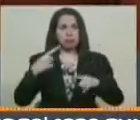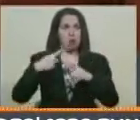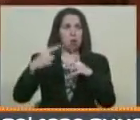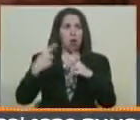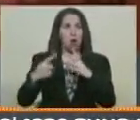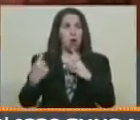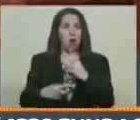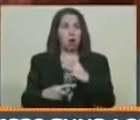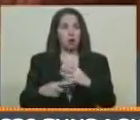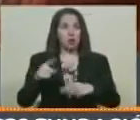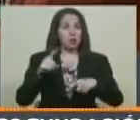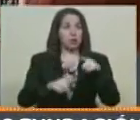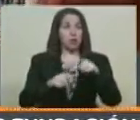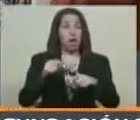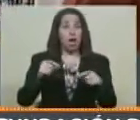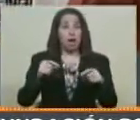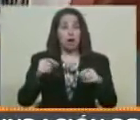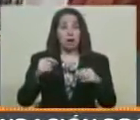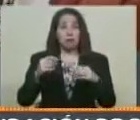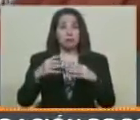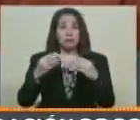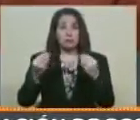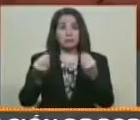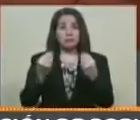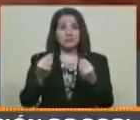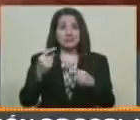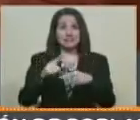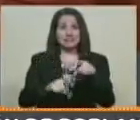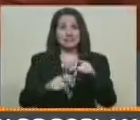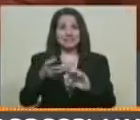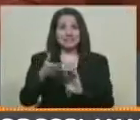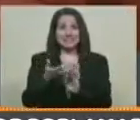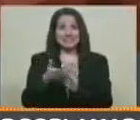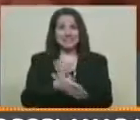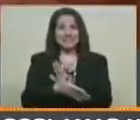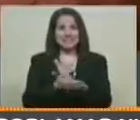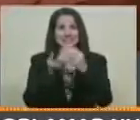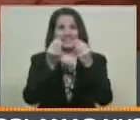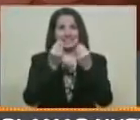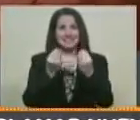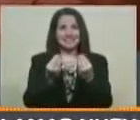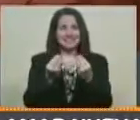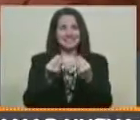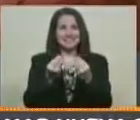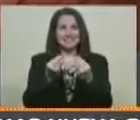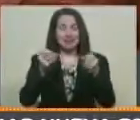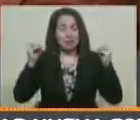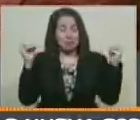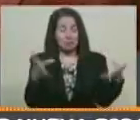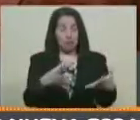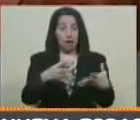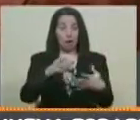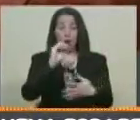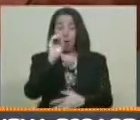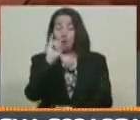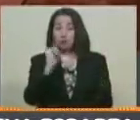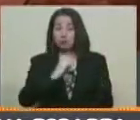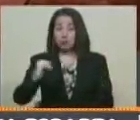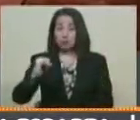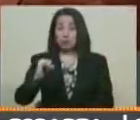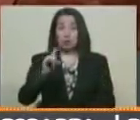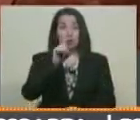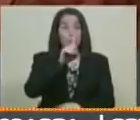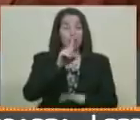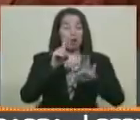la época, como lo fue Mago de Oz, quienes los apoyaron en el inicio de su carrera discográfica. 1998,